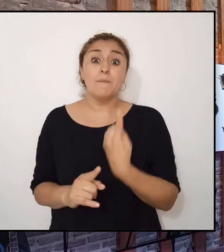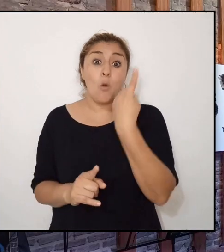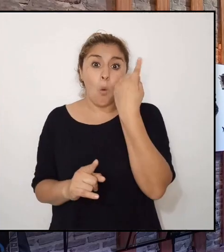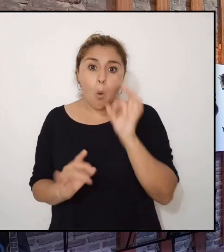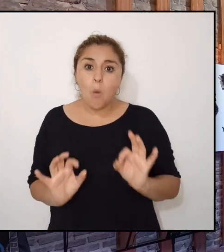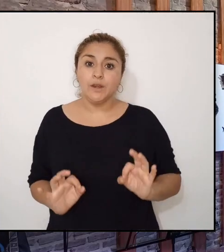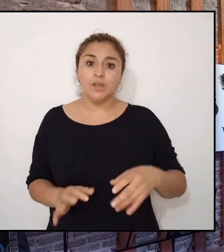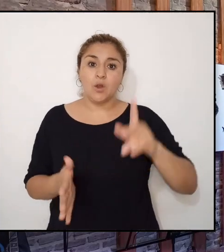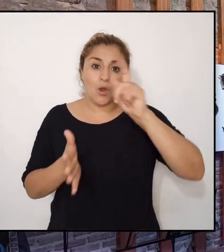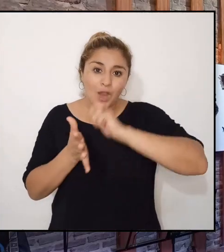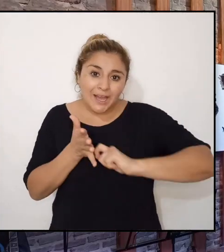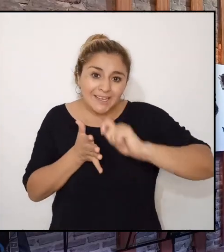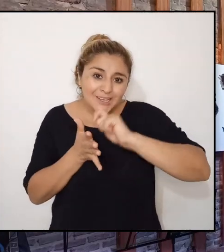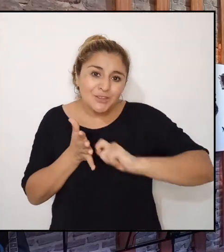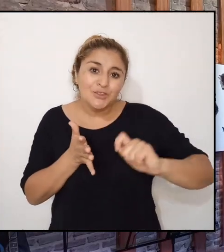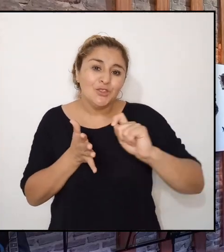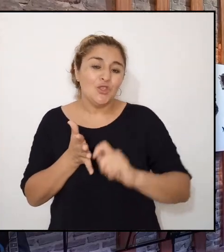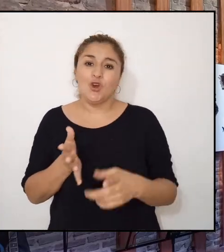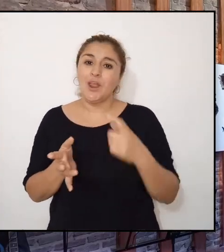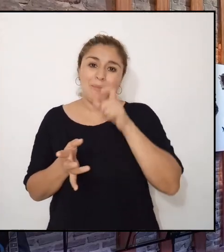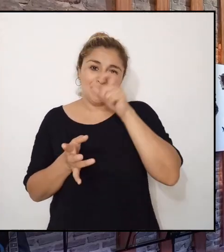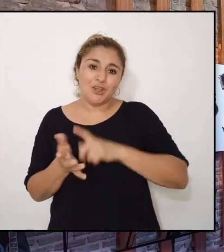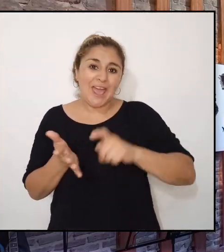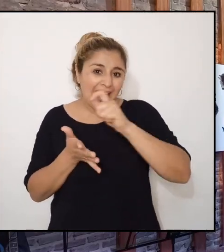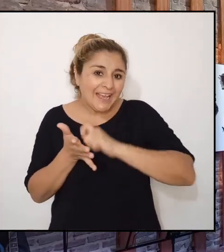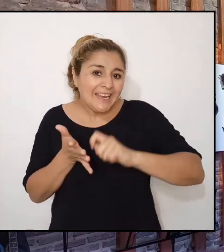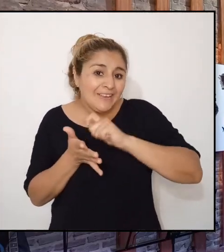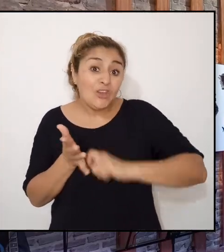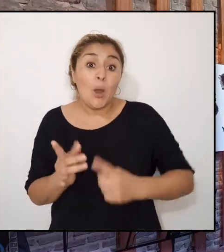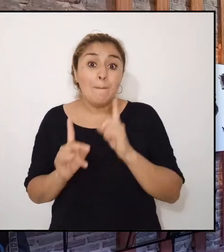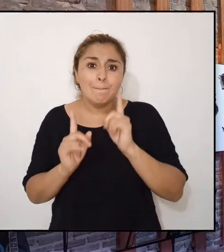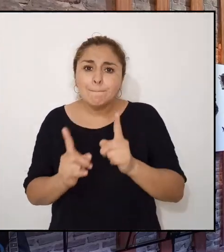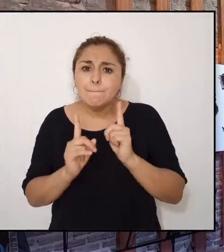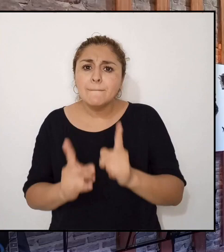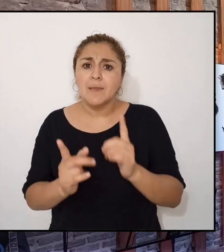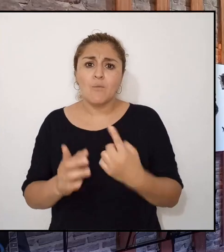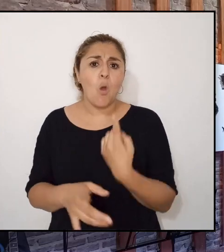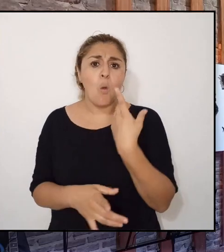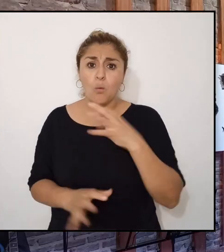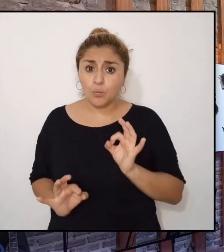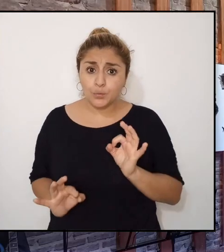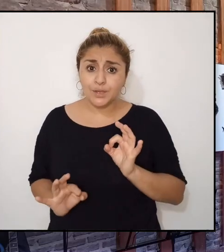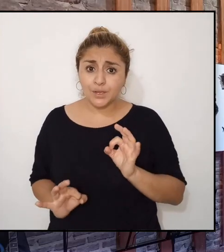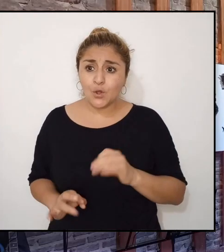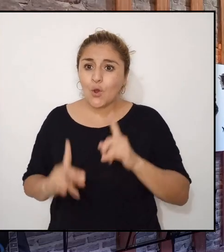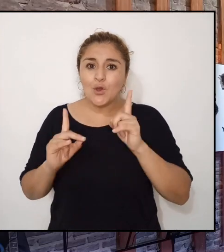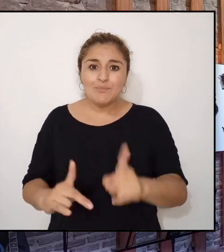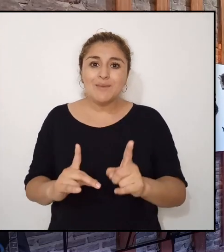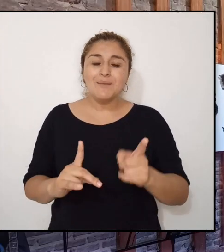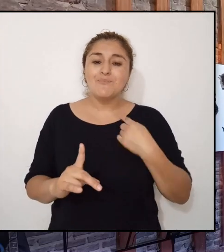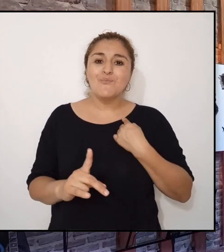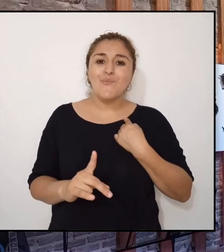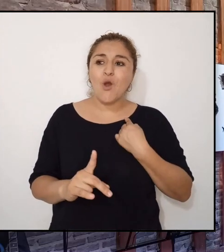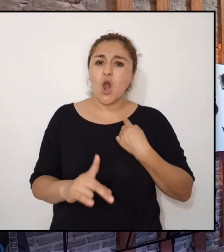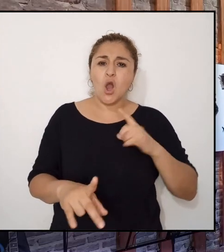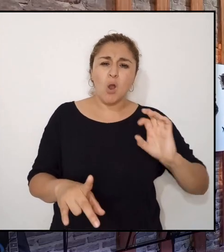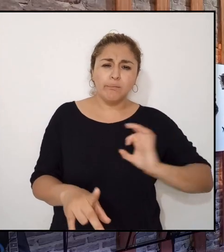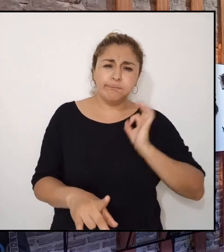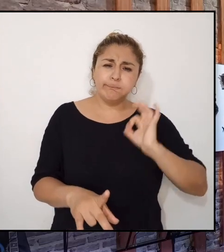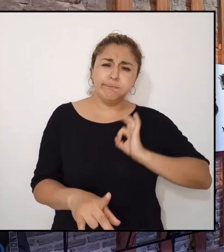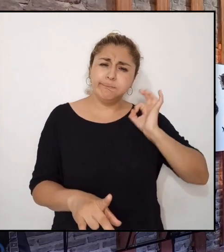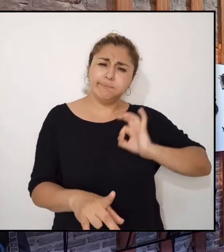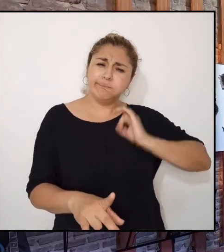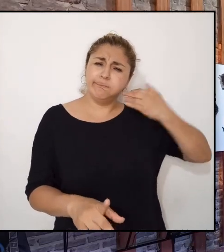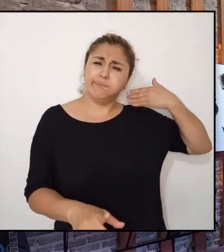Durante miles de años, diferentes escritores, y tiene una coincidencia exacta, cada profecía con su cumplimiento, personas